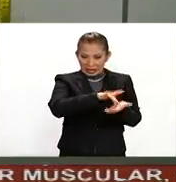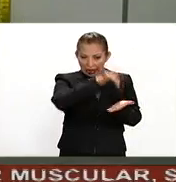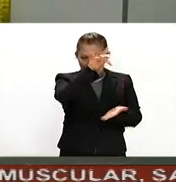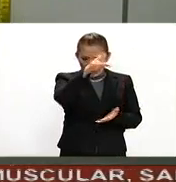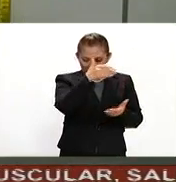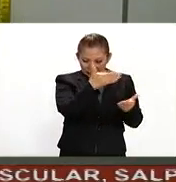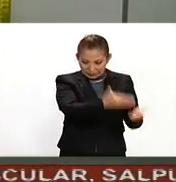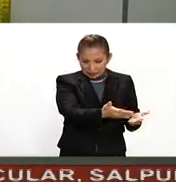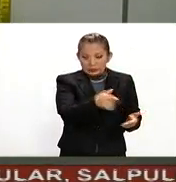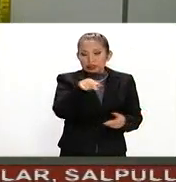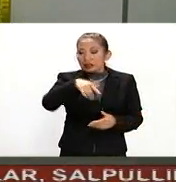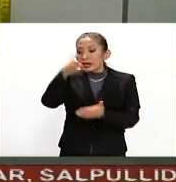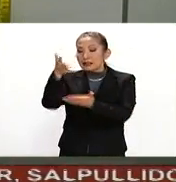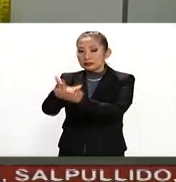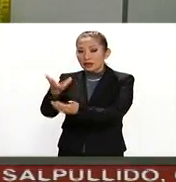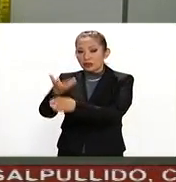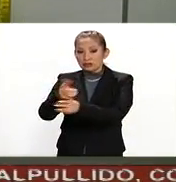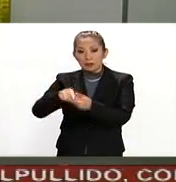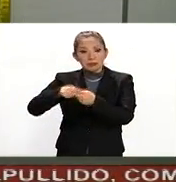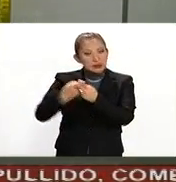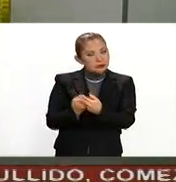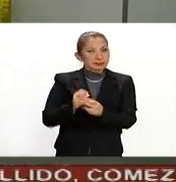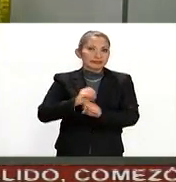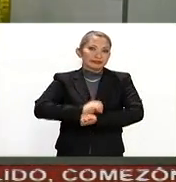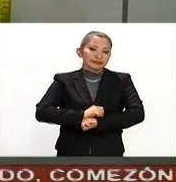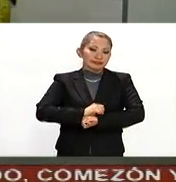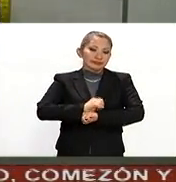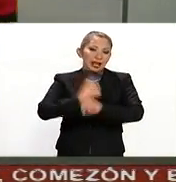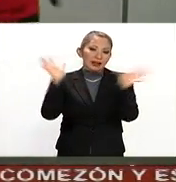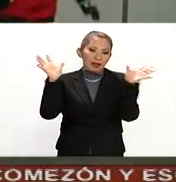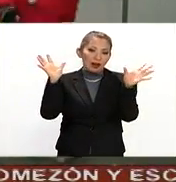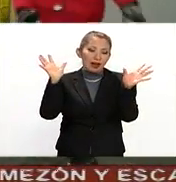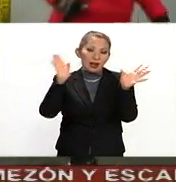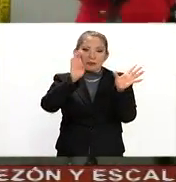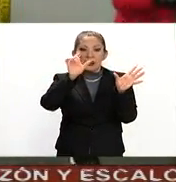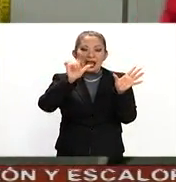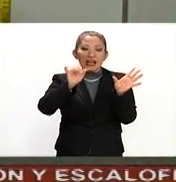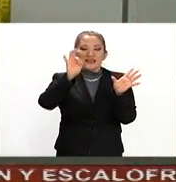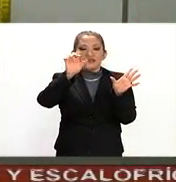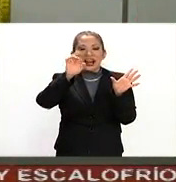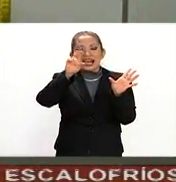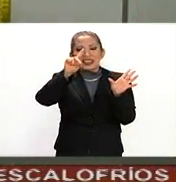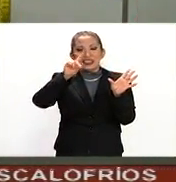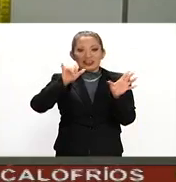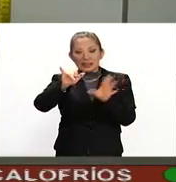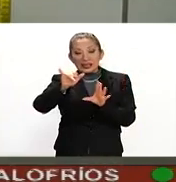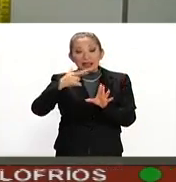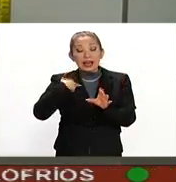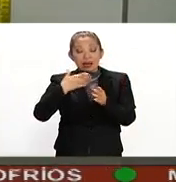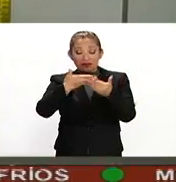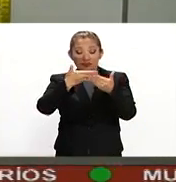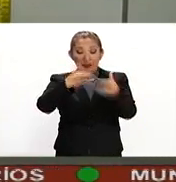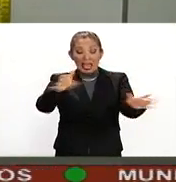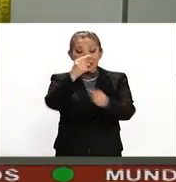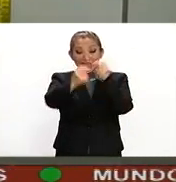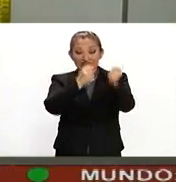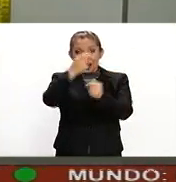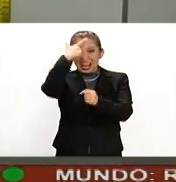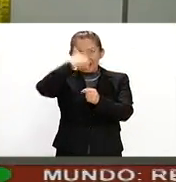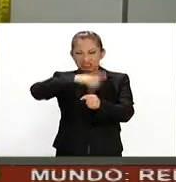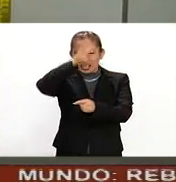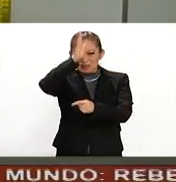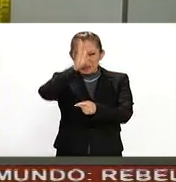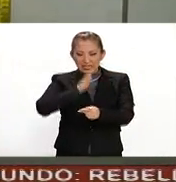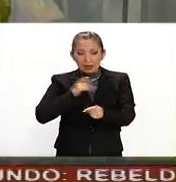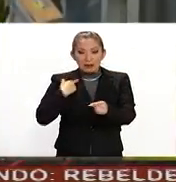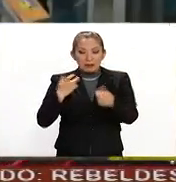Gracias, en los Estados Unidos comenzó, pues sí, el Black Friday. Las tiendas abrieron sus puertas a la medianoche para